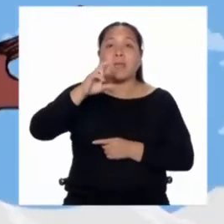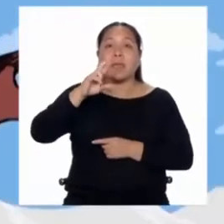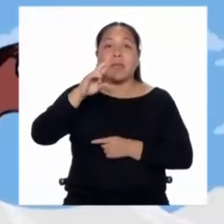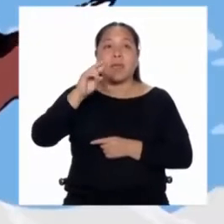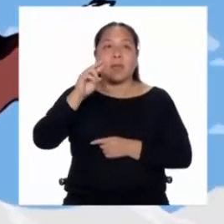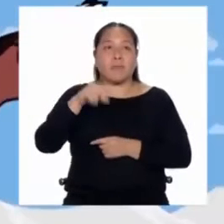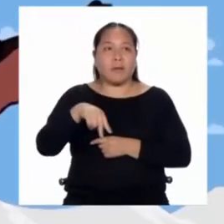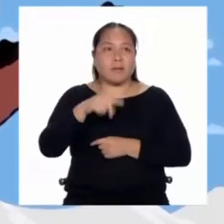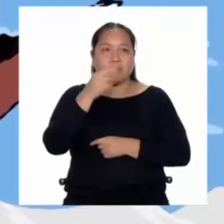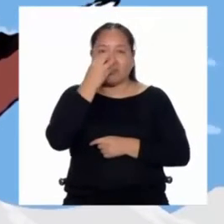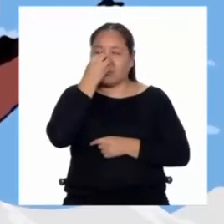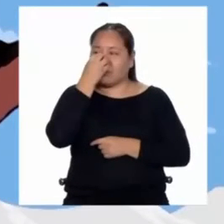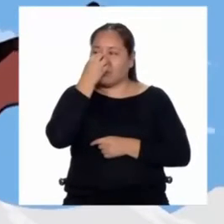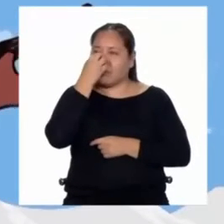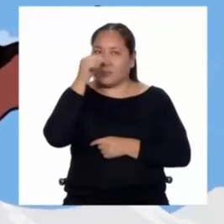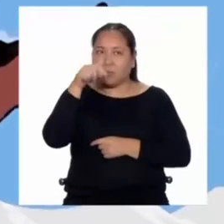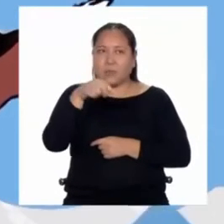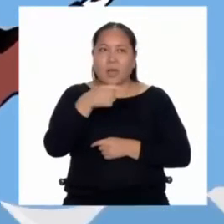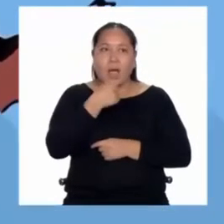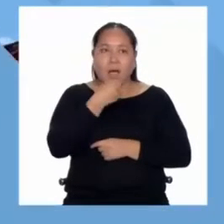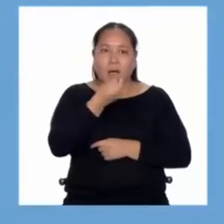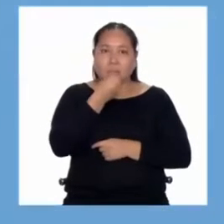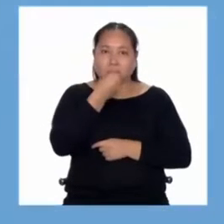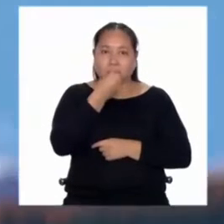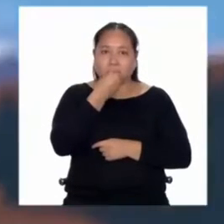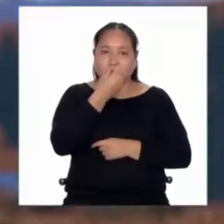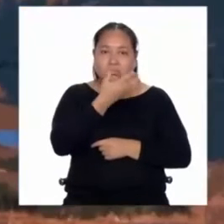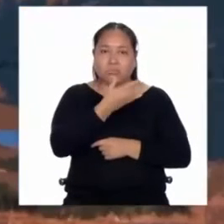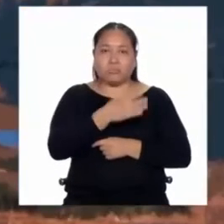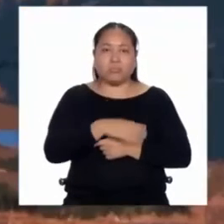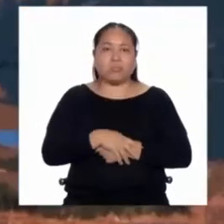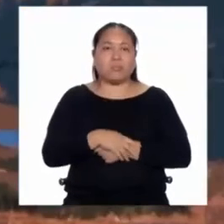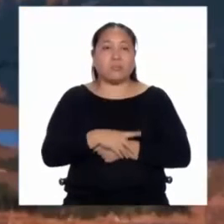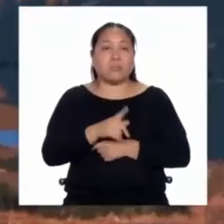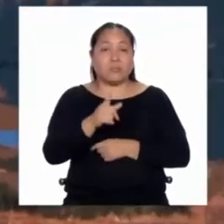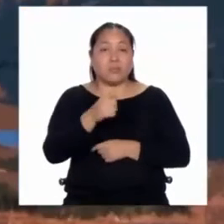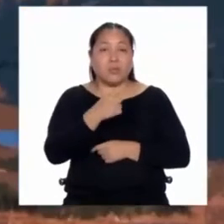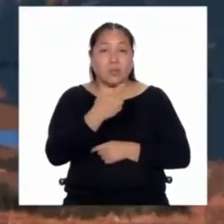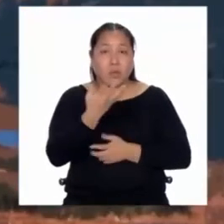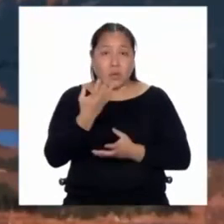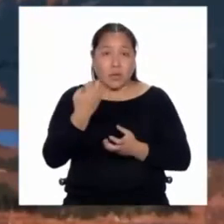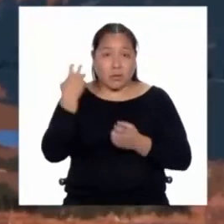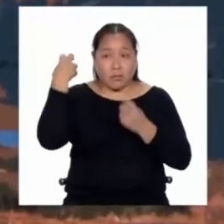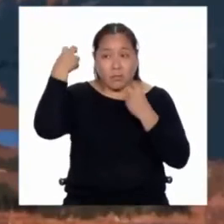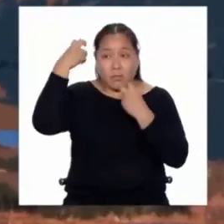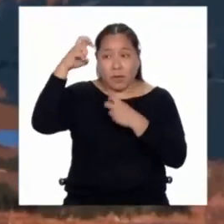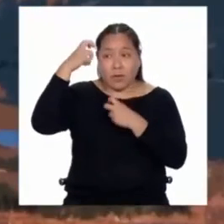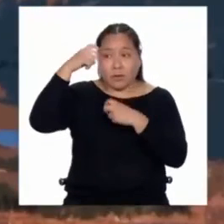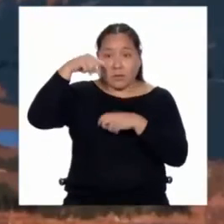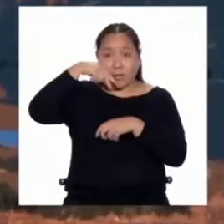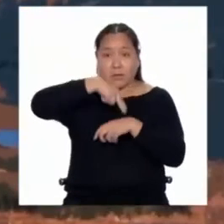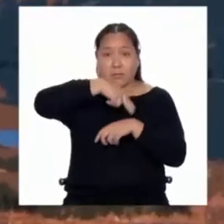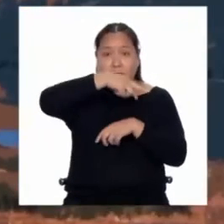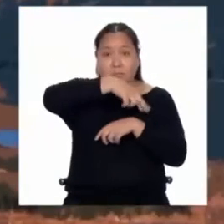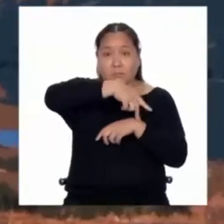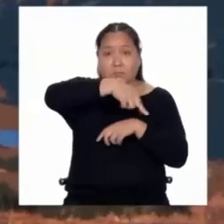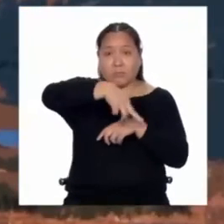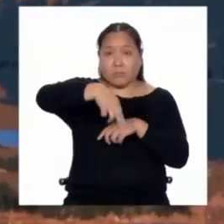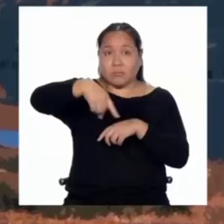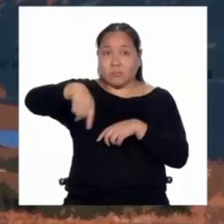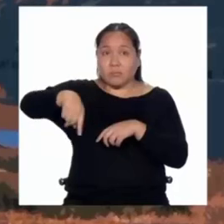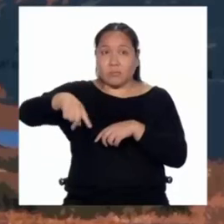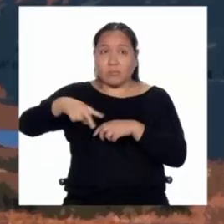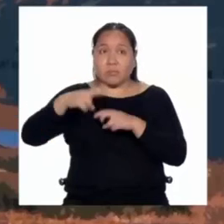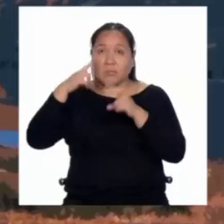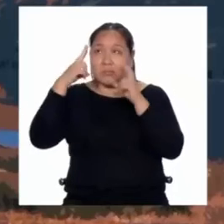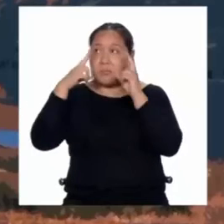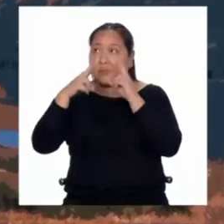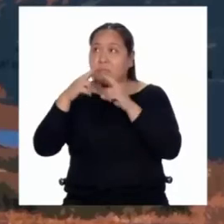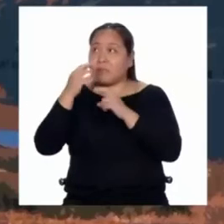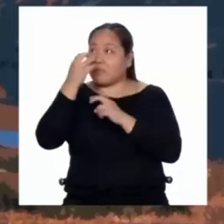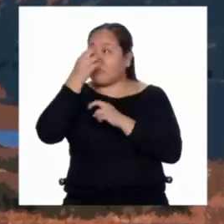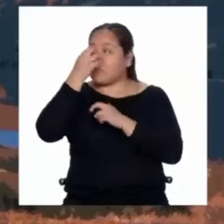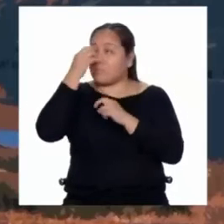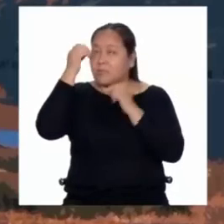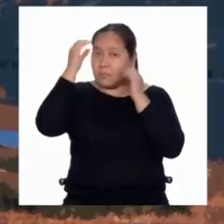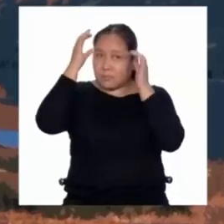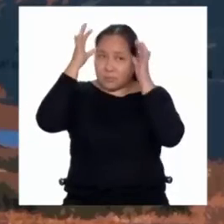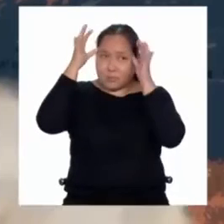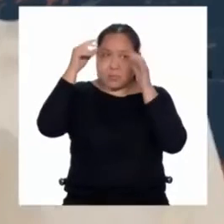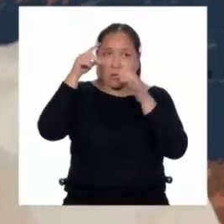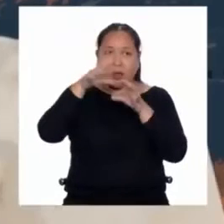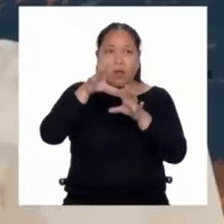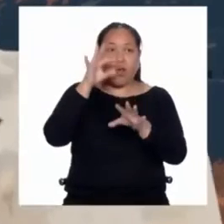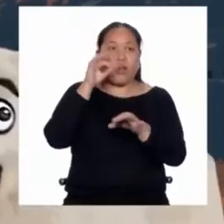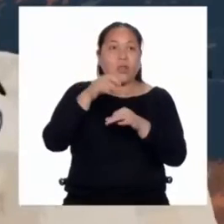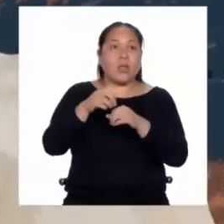Rodolfo sí que andaba hambriento. Pero si te provoca darte un paseíto por estos lares, aparte de ver renos, podrás encontrar